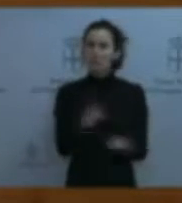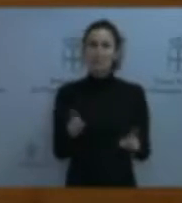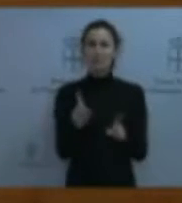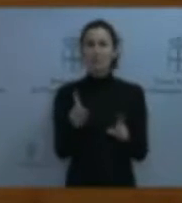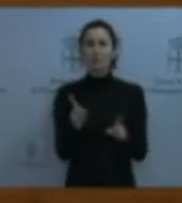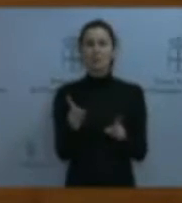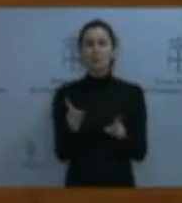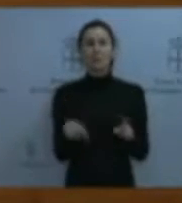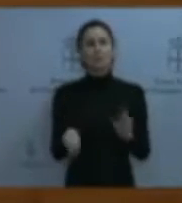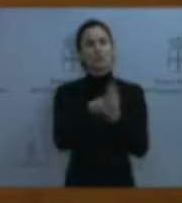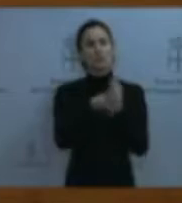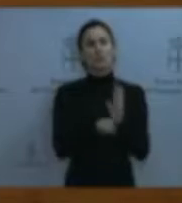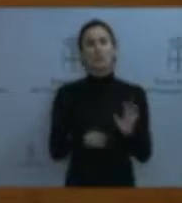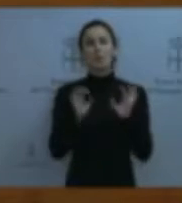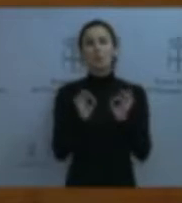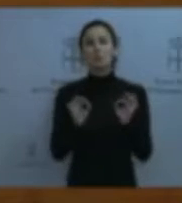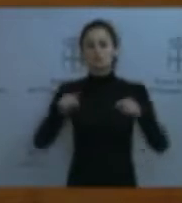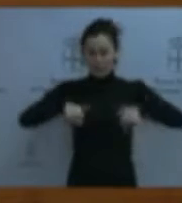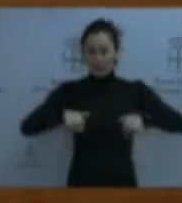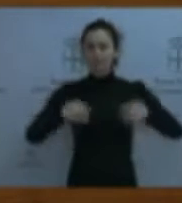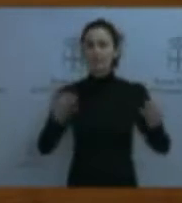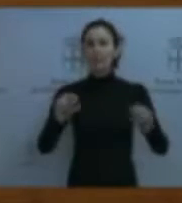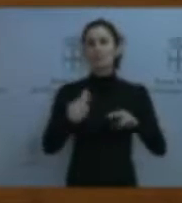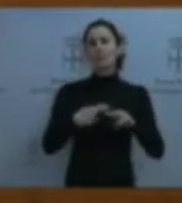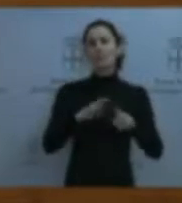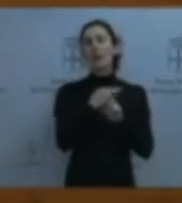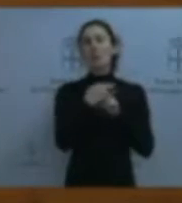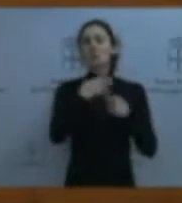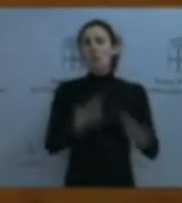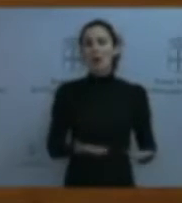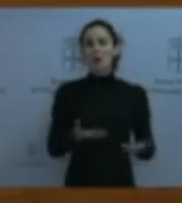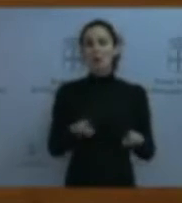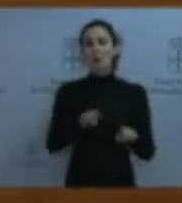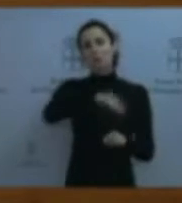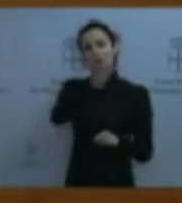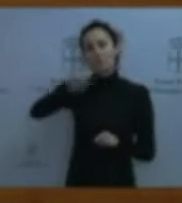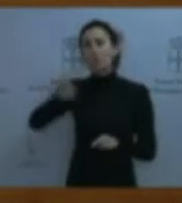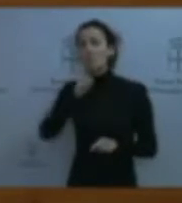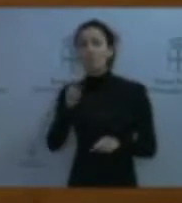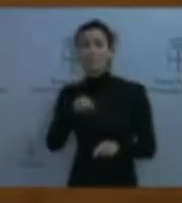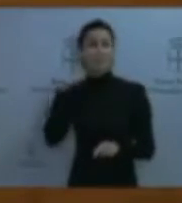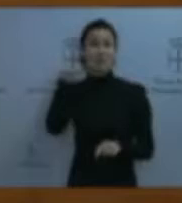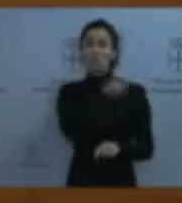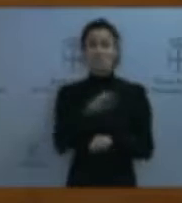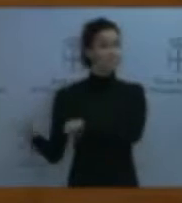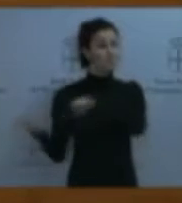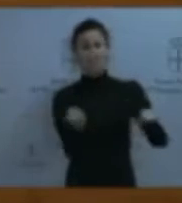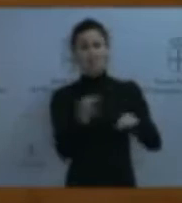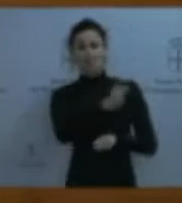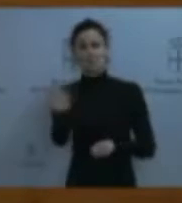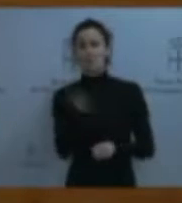cuenta situaciones geopolíticas como el veto ruso a los alimentos